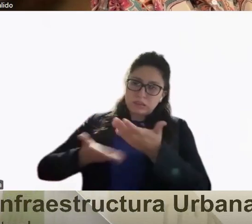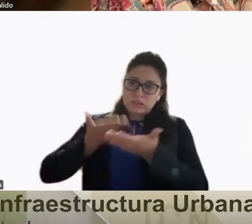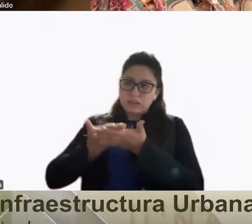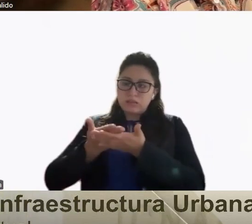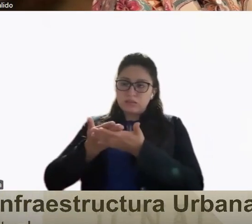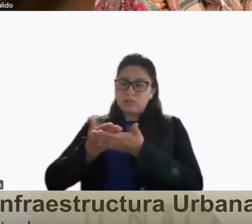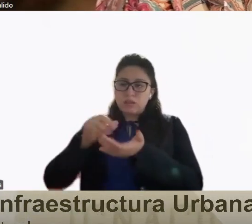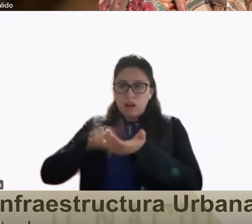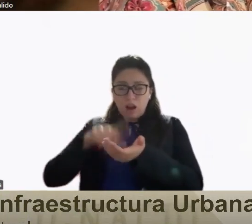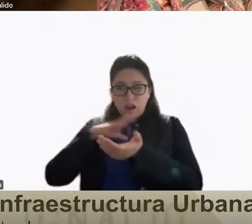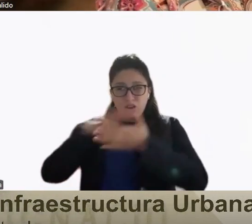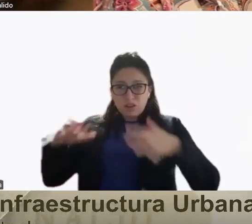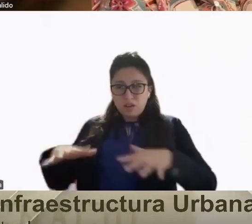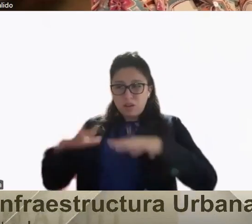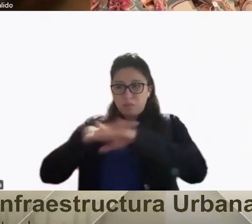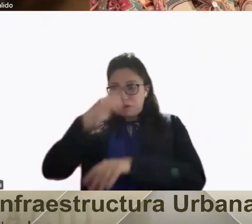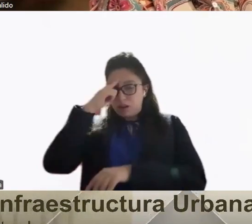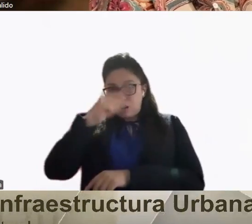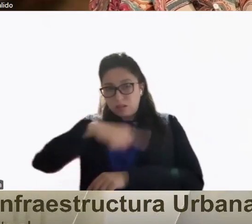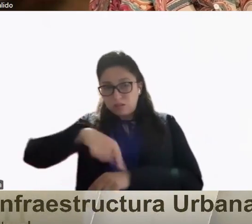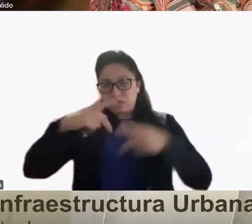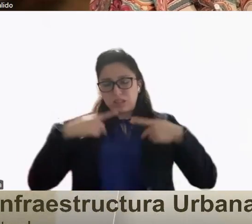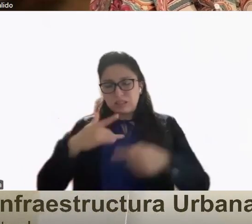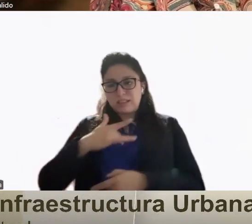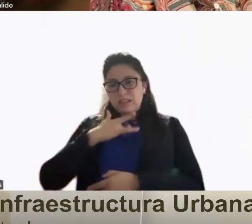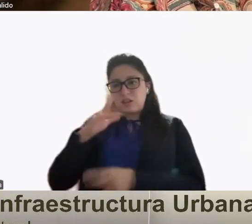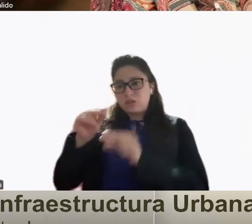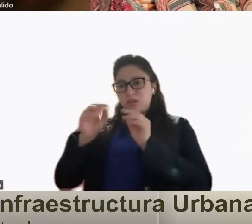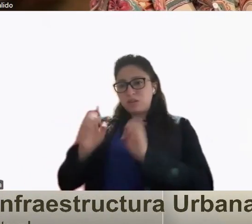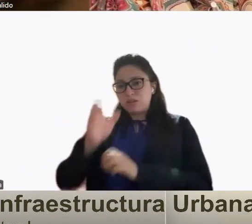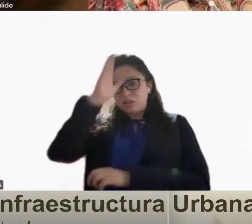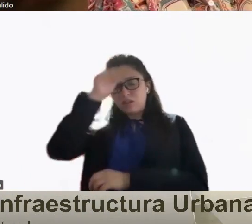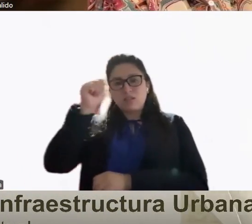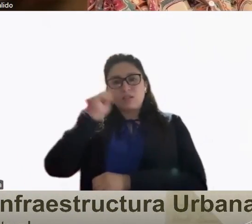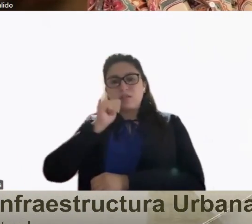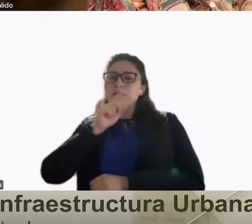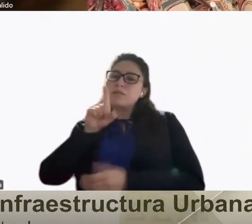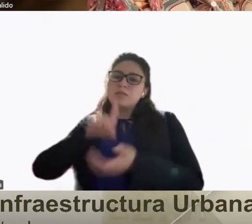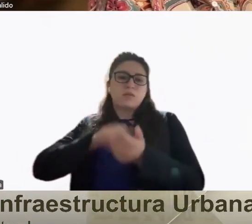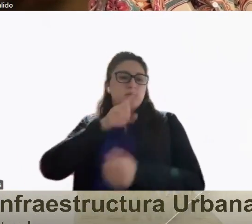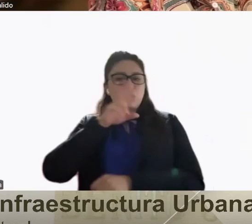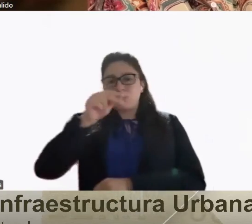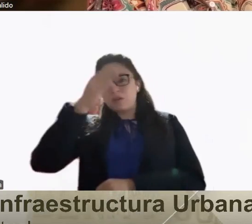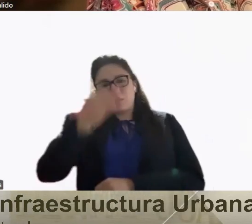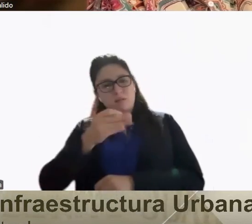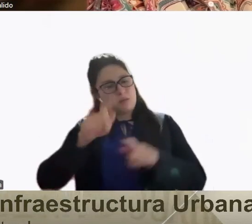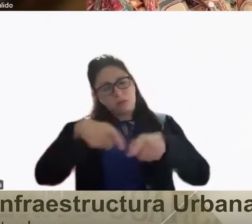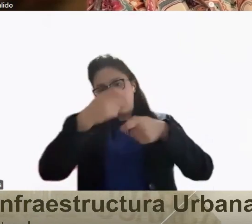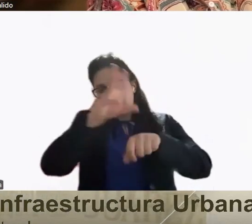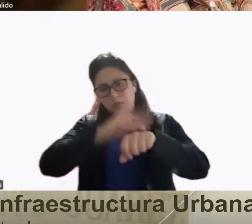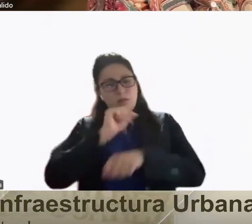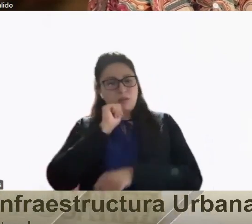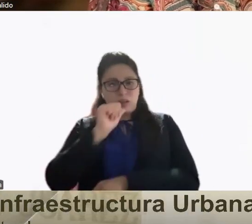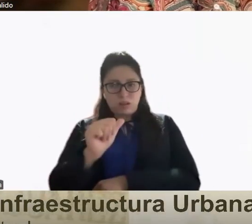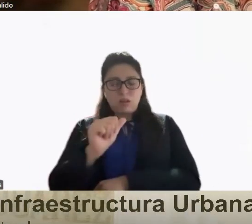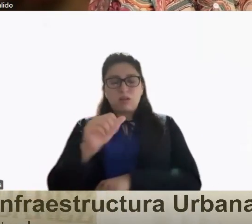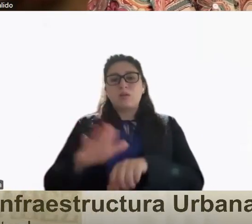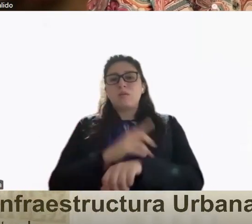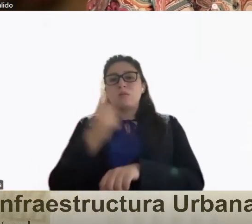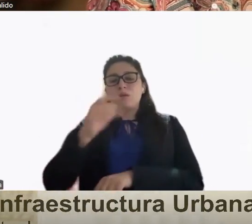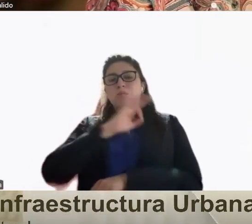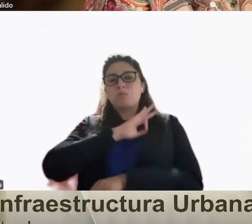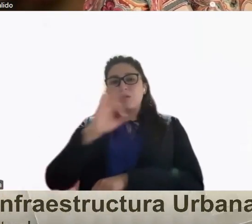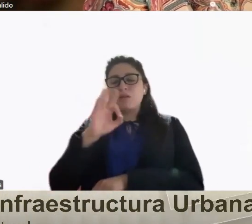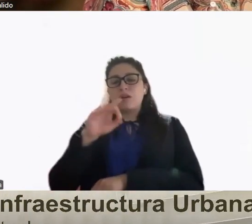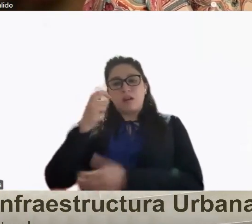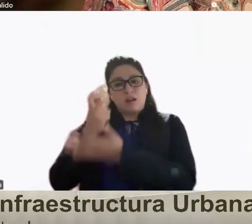pueda parecer a las y los ciudadanos, hemos dado en sentido negativo. ¿Por qué puede presumirse en sentido